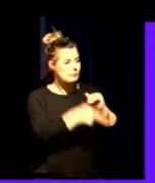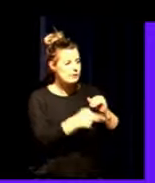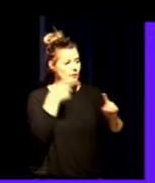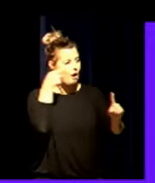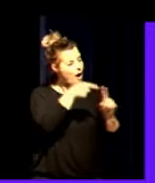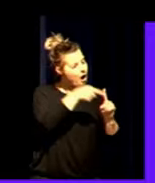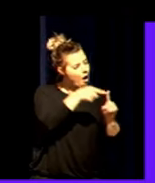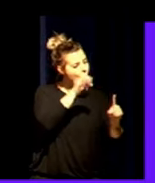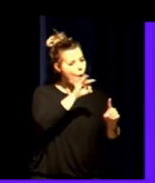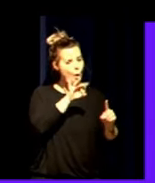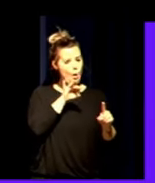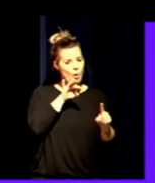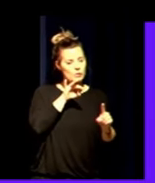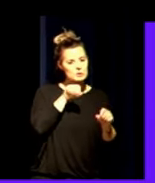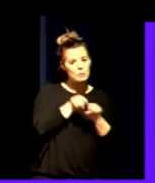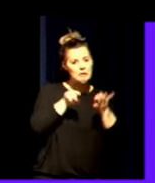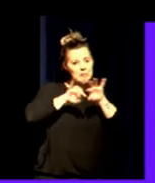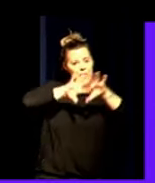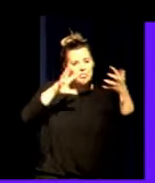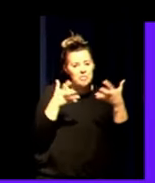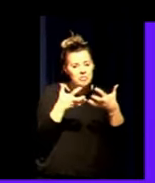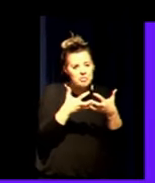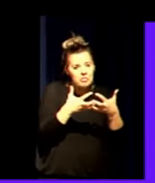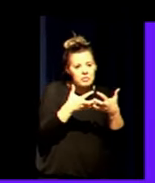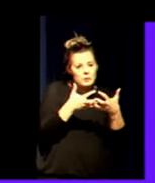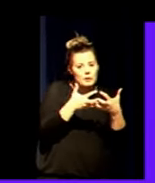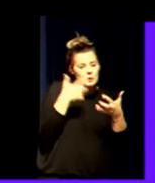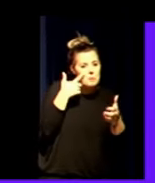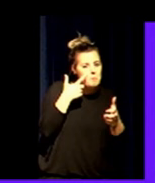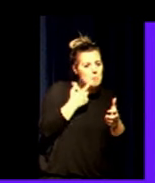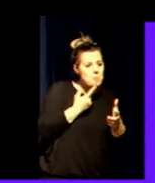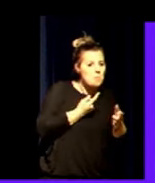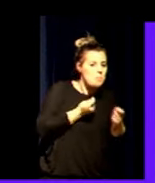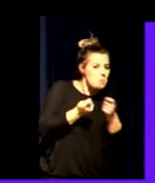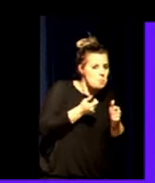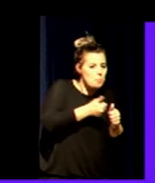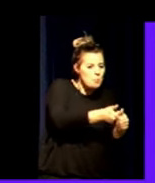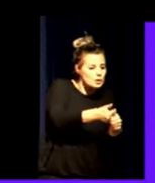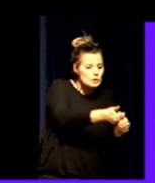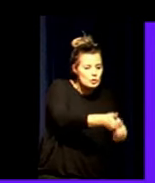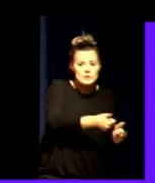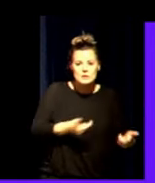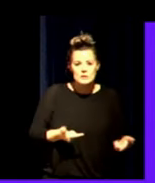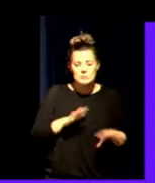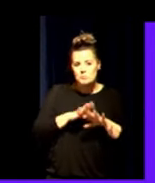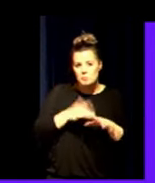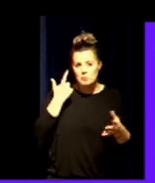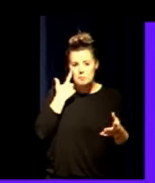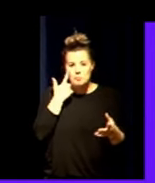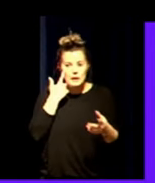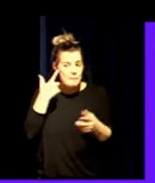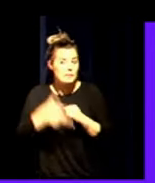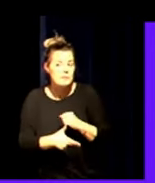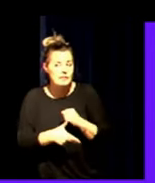ejemplo, cibermentores que guíen, que asesoren, que le presten su experiencia para la prevención del ciberacoso,